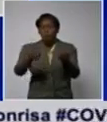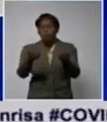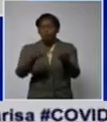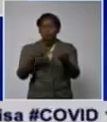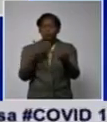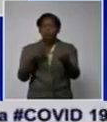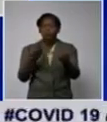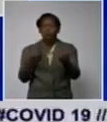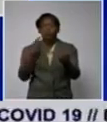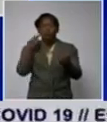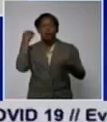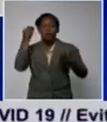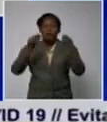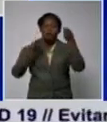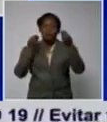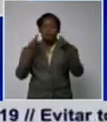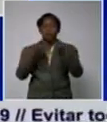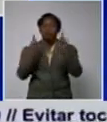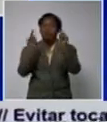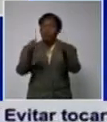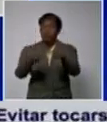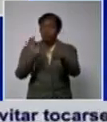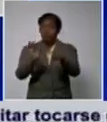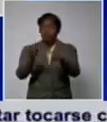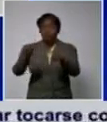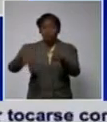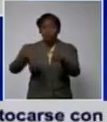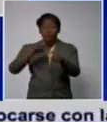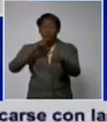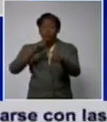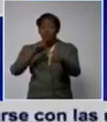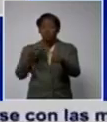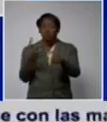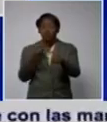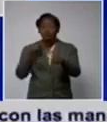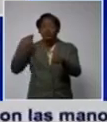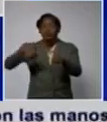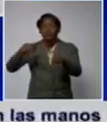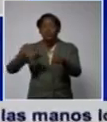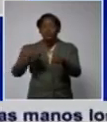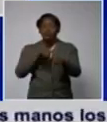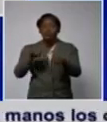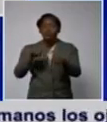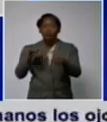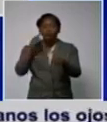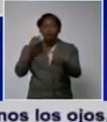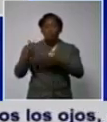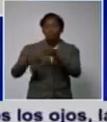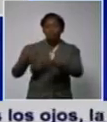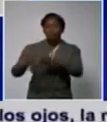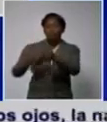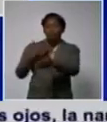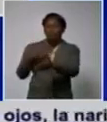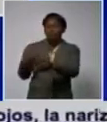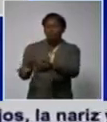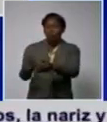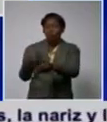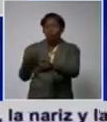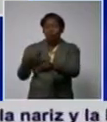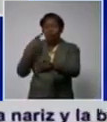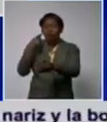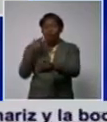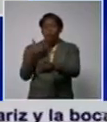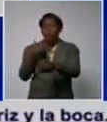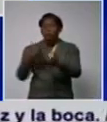mientras tengamos esta situación y hasta después que avance la aplicación